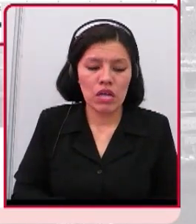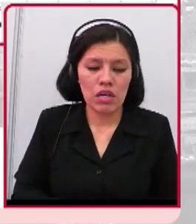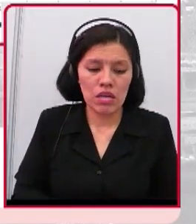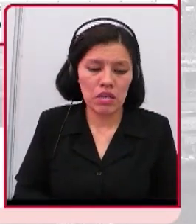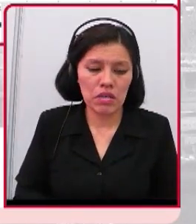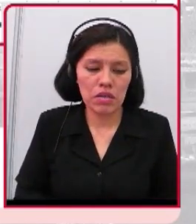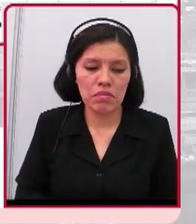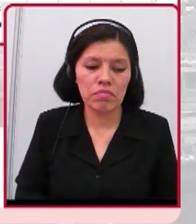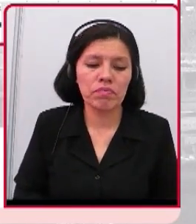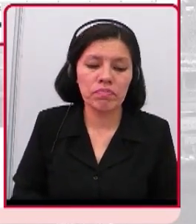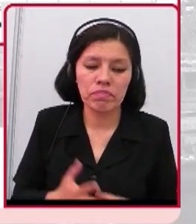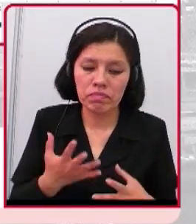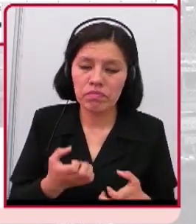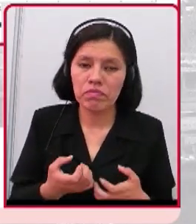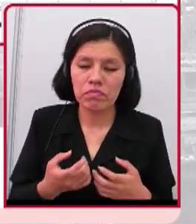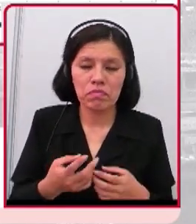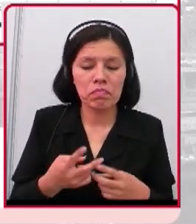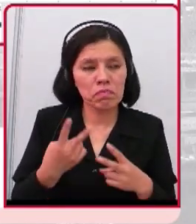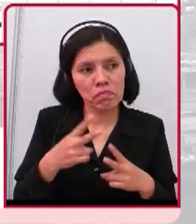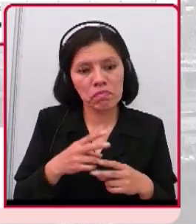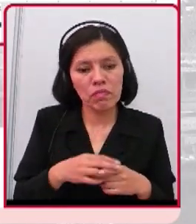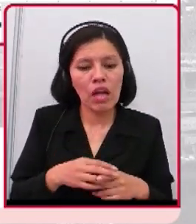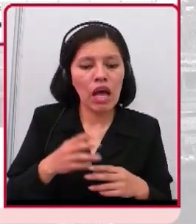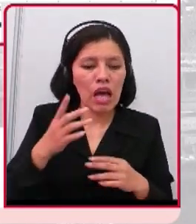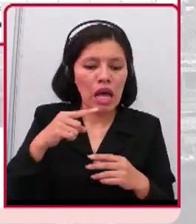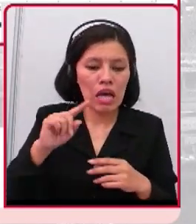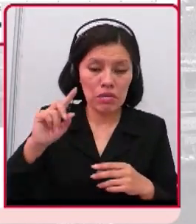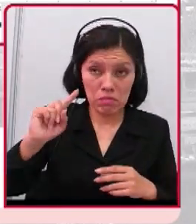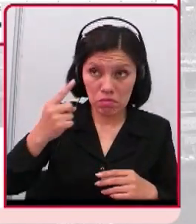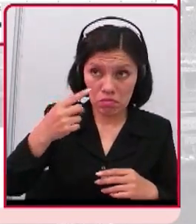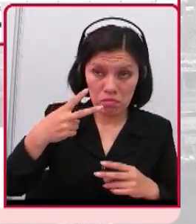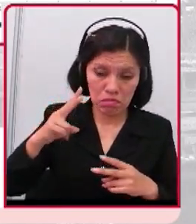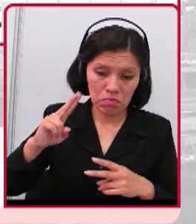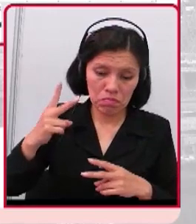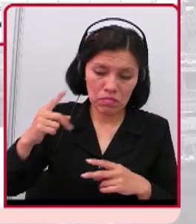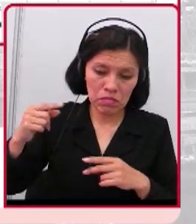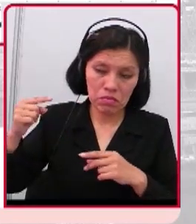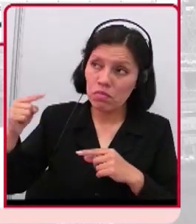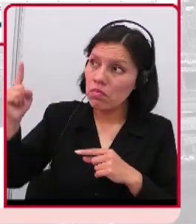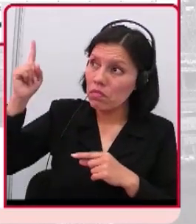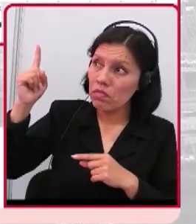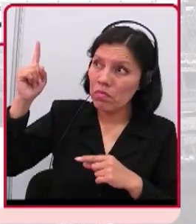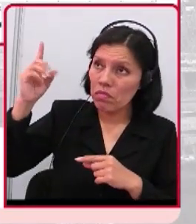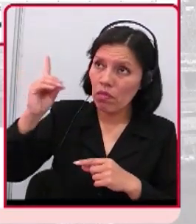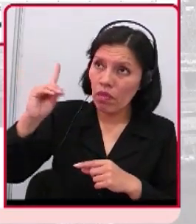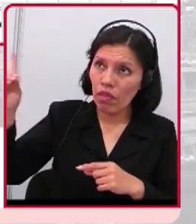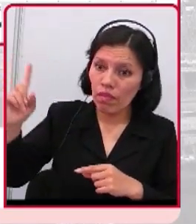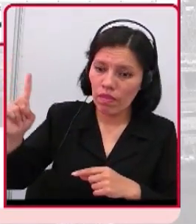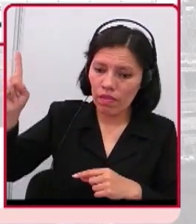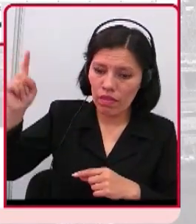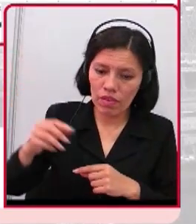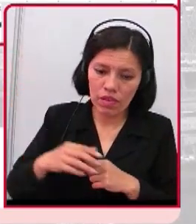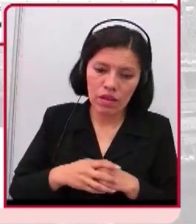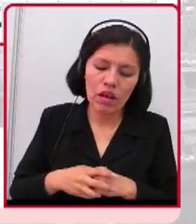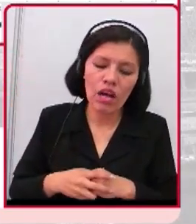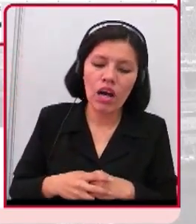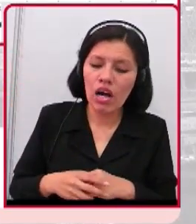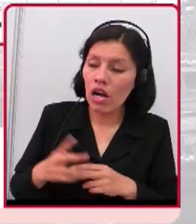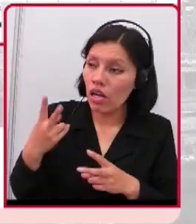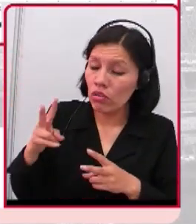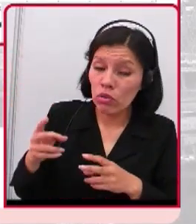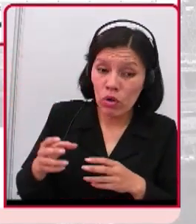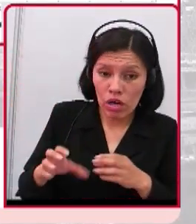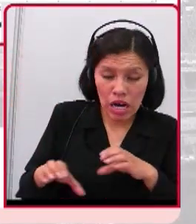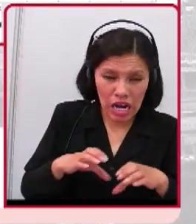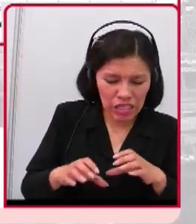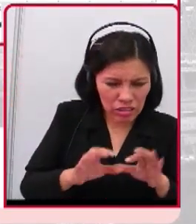Quiero que nos enfoquemos primero en la parte derecha superior. Vemos cómo el algoritmo, simplemente con ingresarlo y configurarlo de manera óptima,